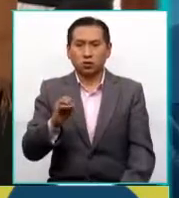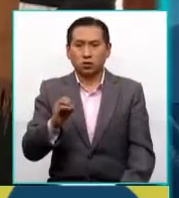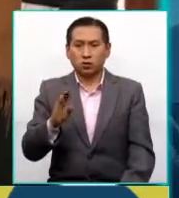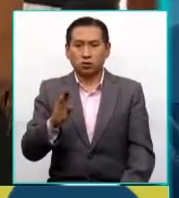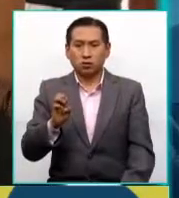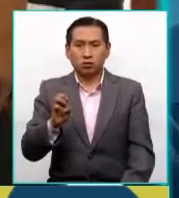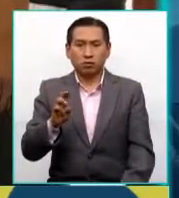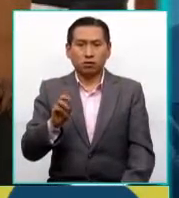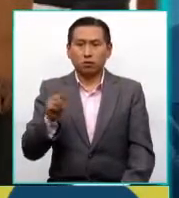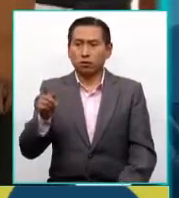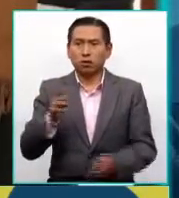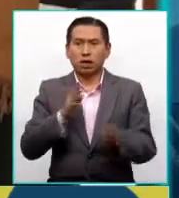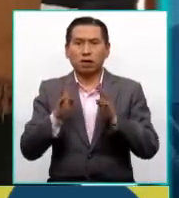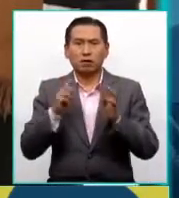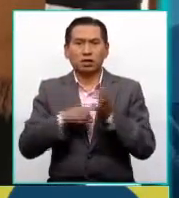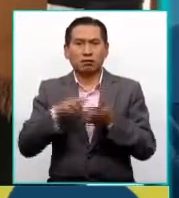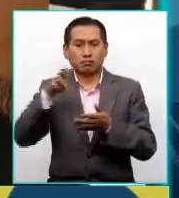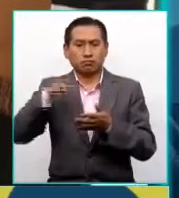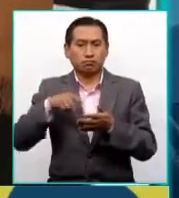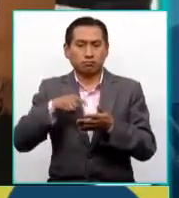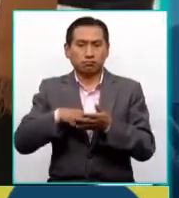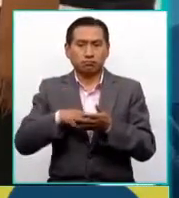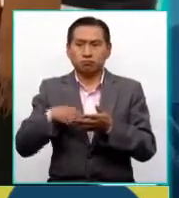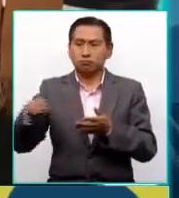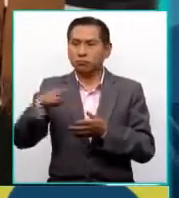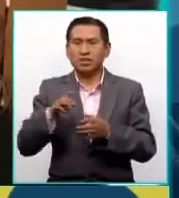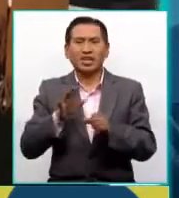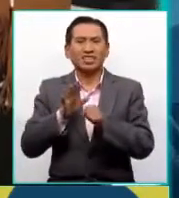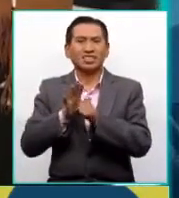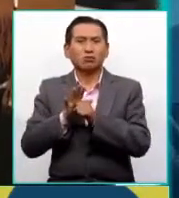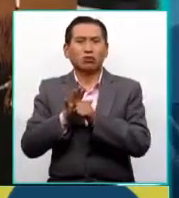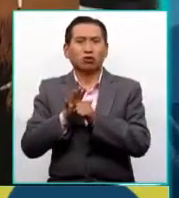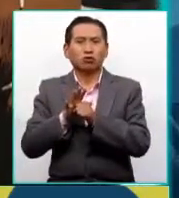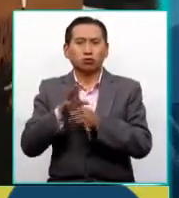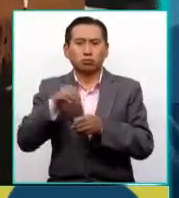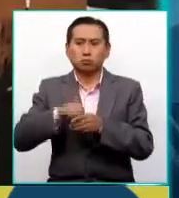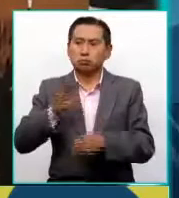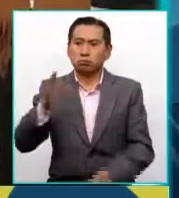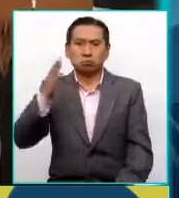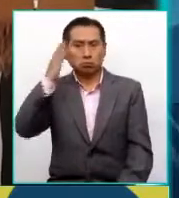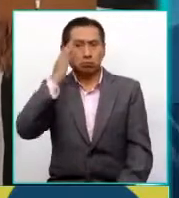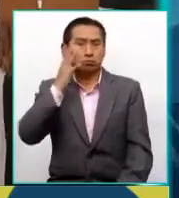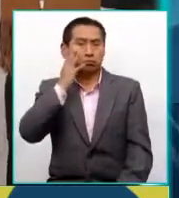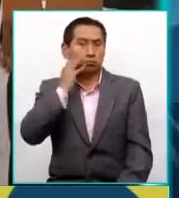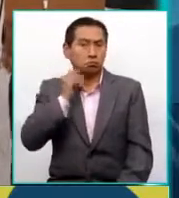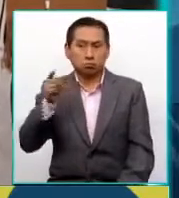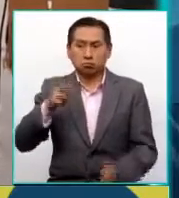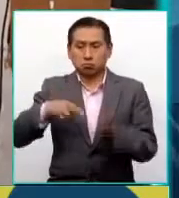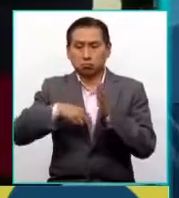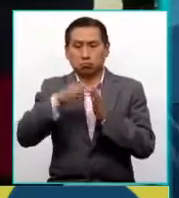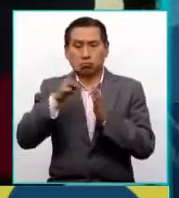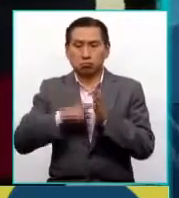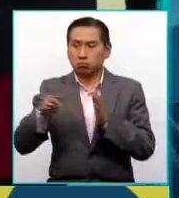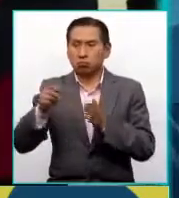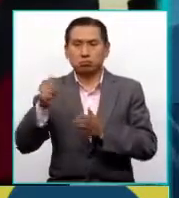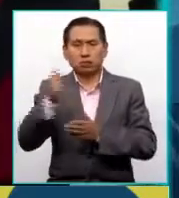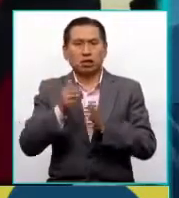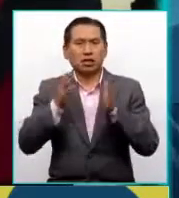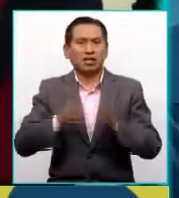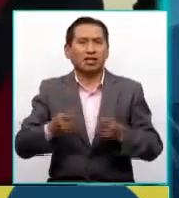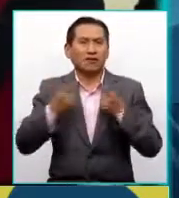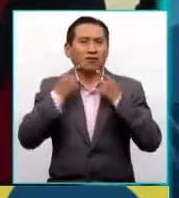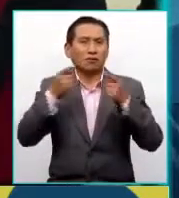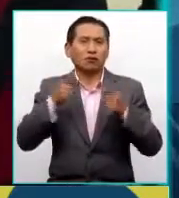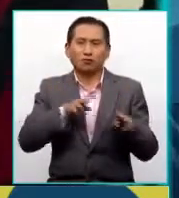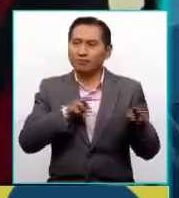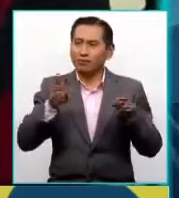que nos va a estar hablando sobre la lectura detrás de los símbolos, ¿no?, desde la experiencia que él tiene como pintor y como artista reconocido, que todos